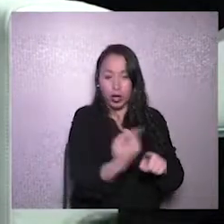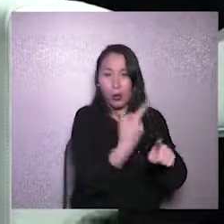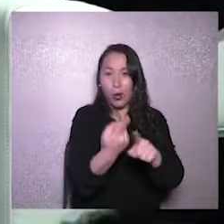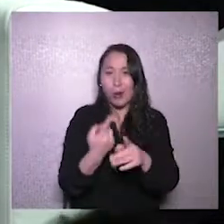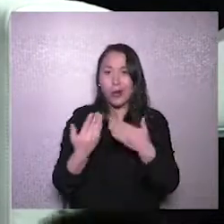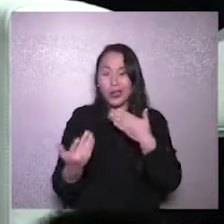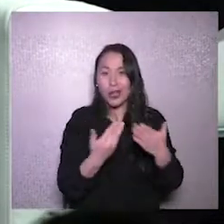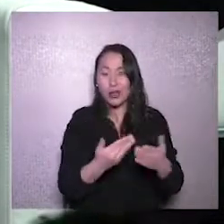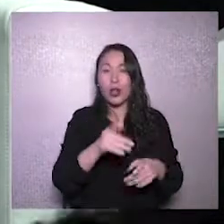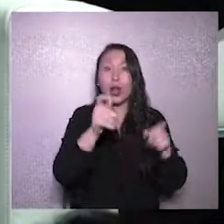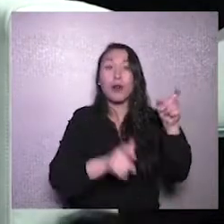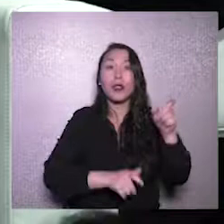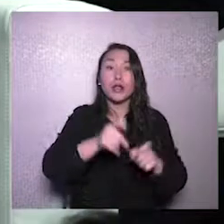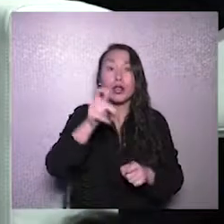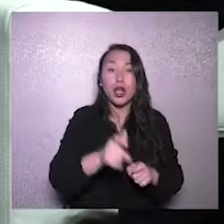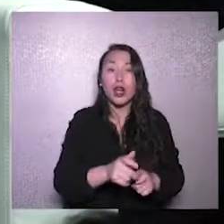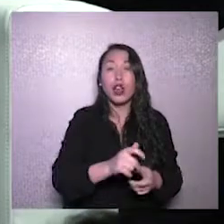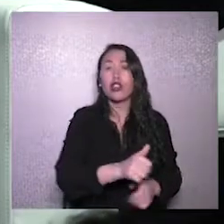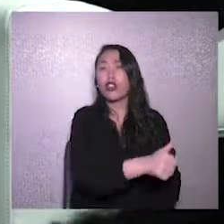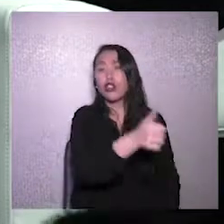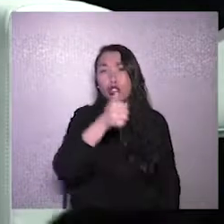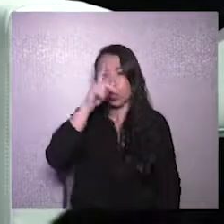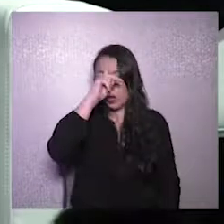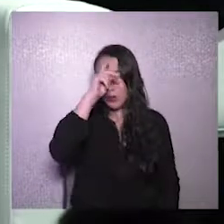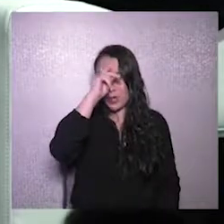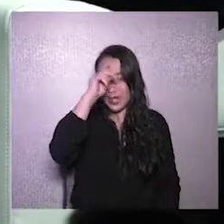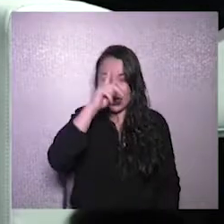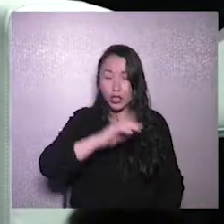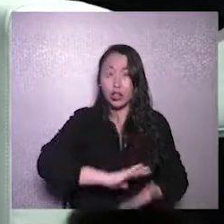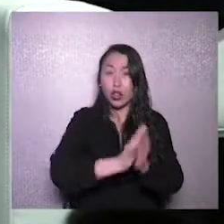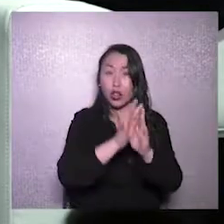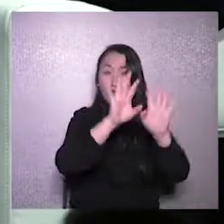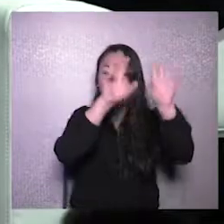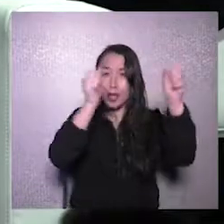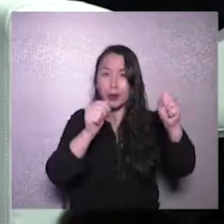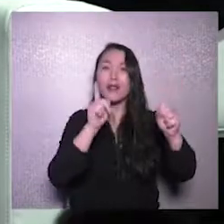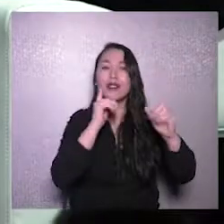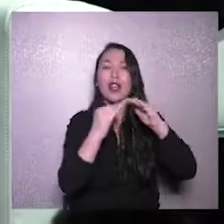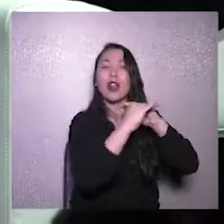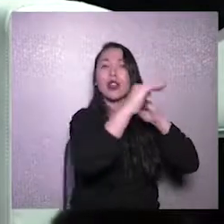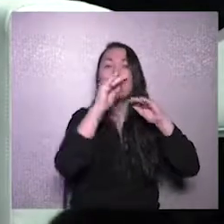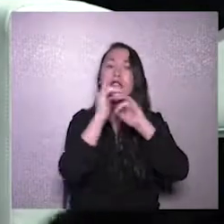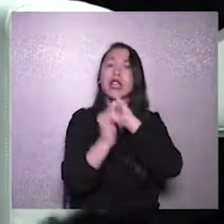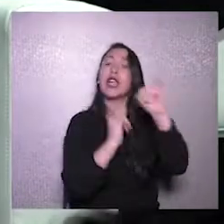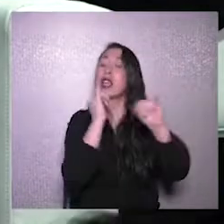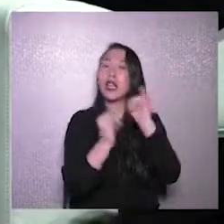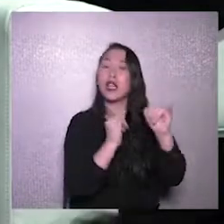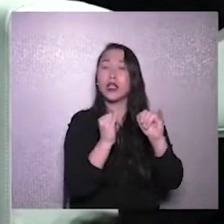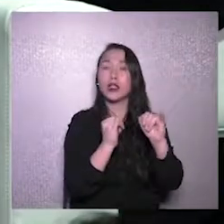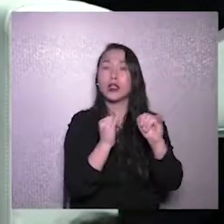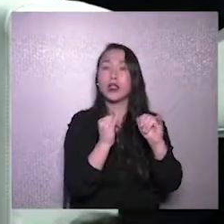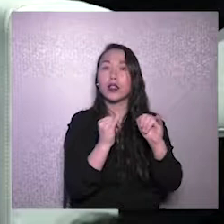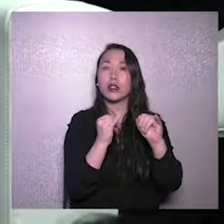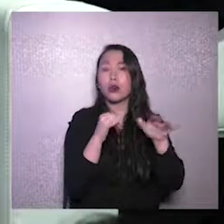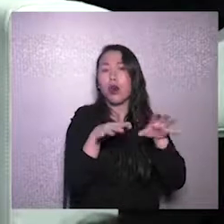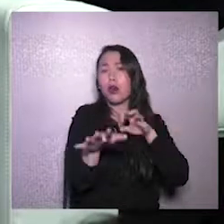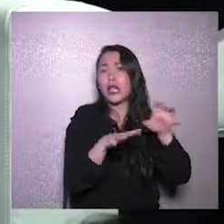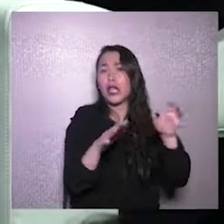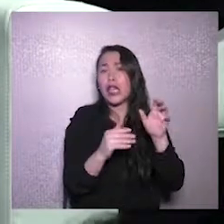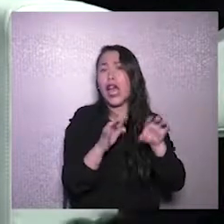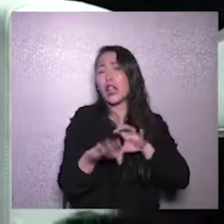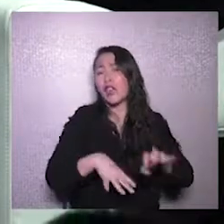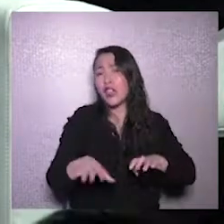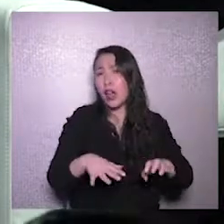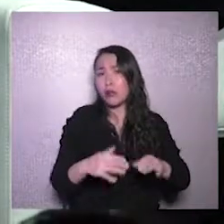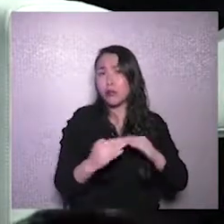Las personas, todos los hospitales, todos los sistemas debieran tener en línea sus niveles de actividad, estandarizados. O